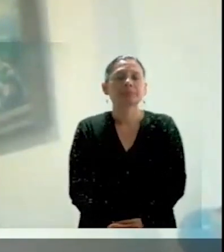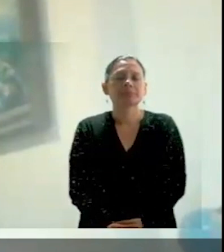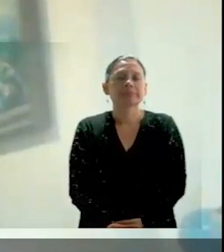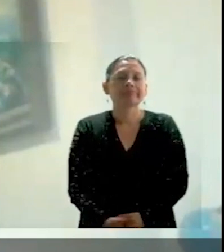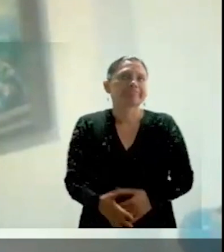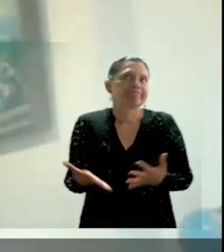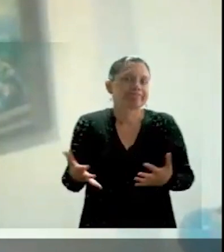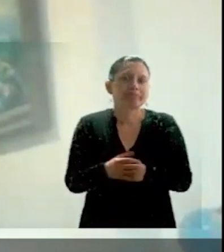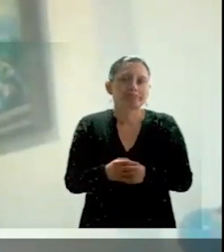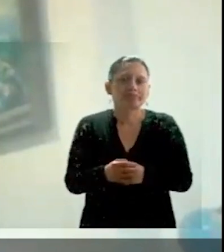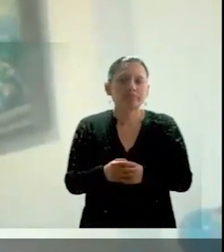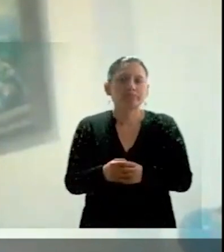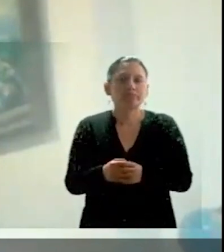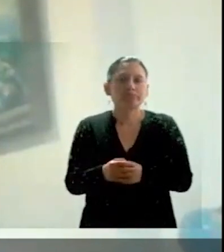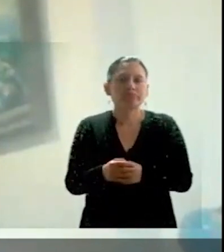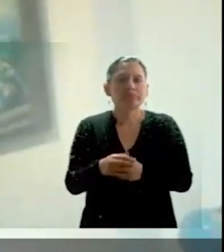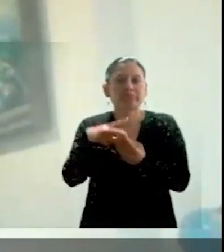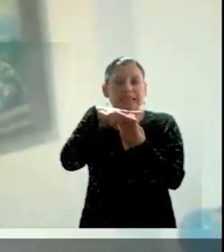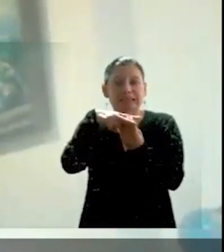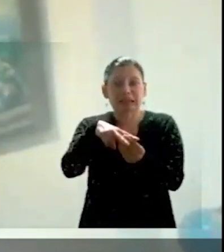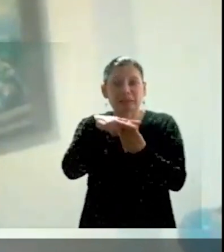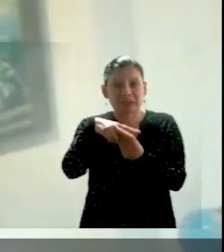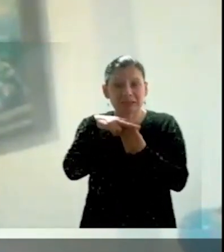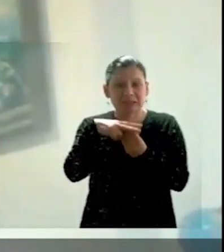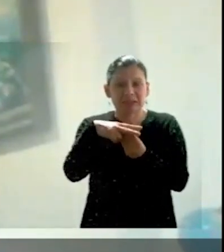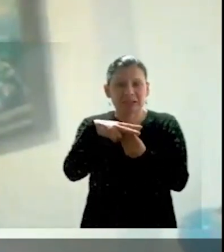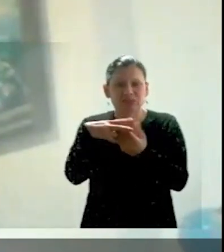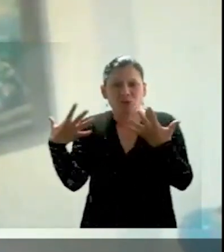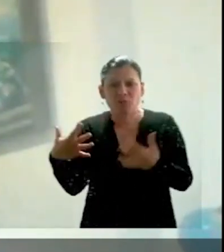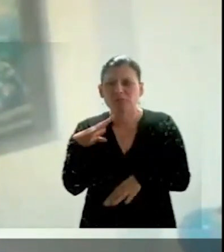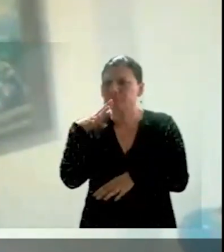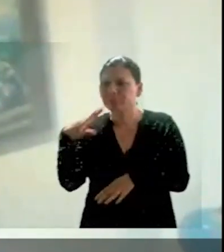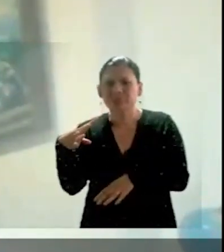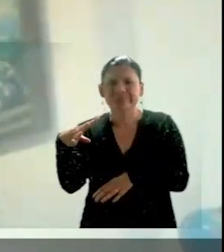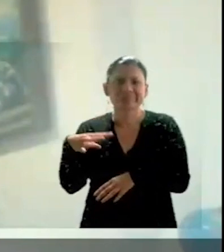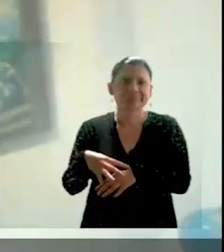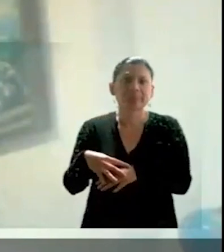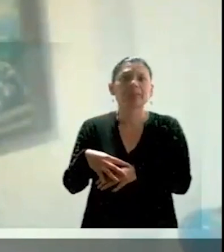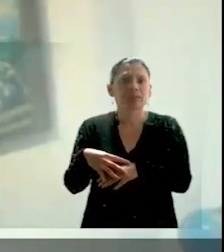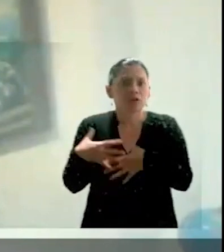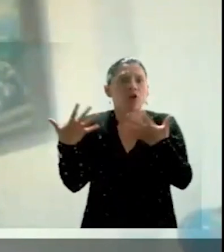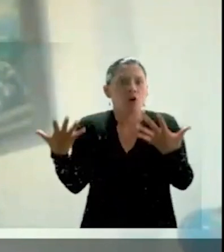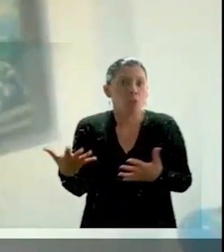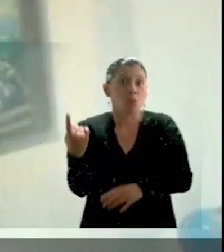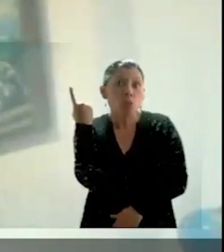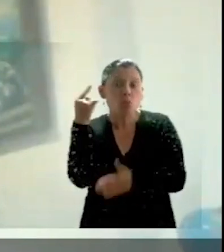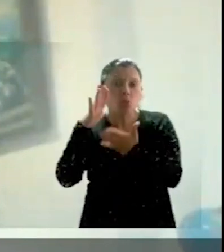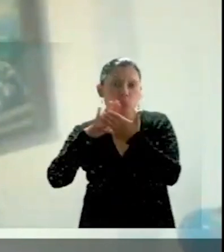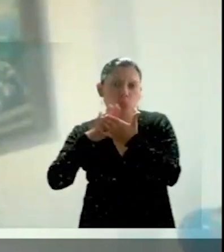Pero claramente la herramienta del desacato es la única que puede movilizarse